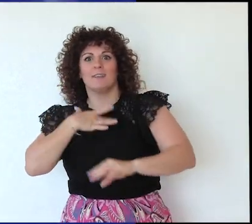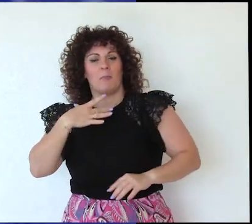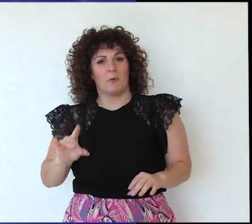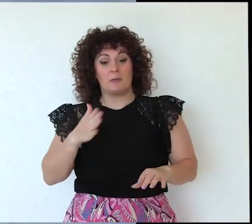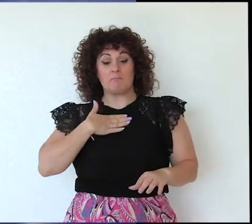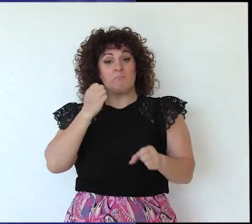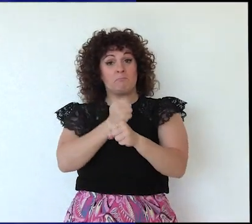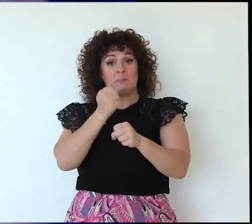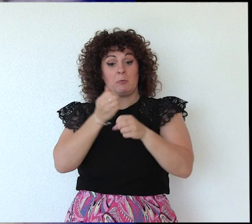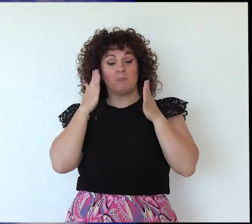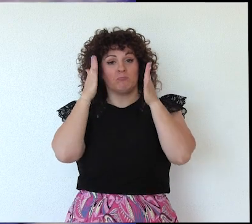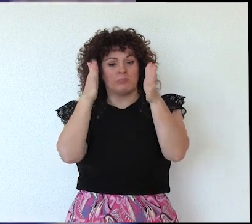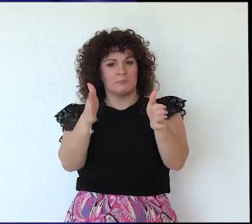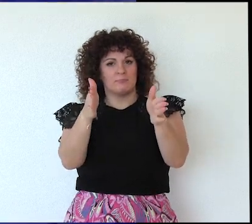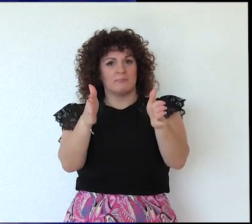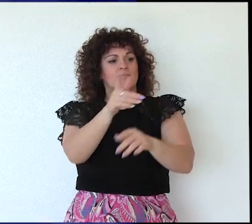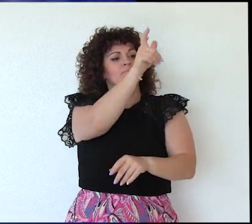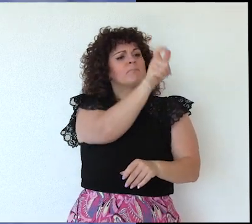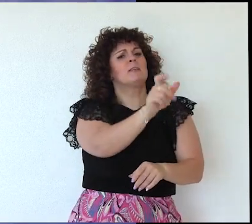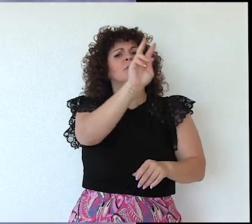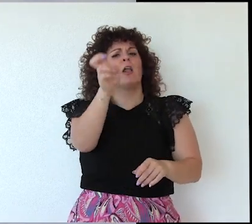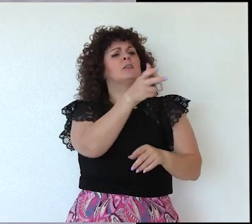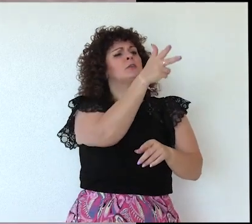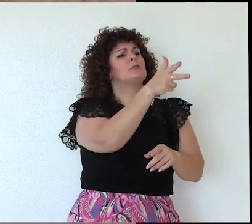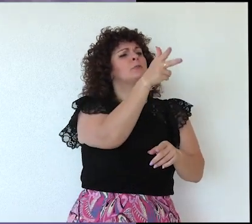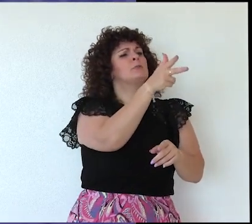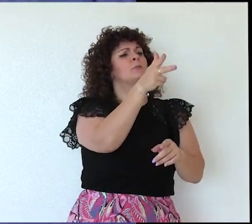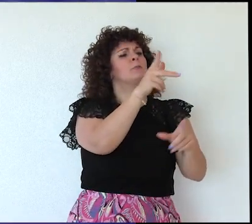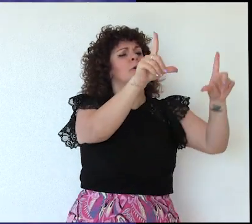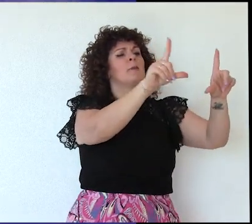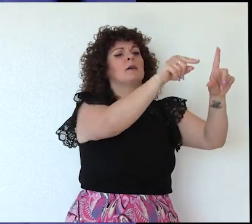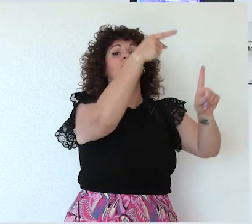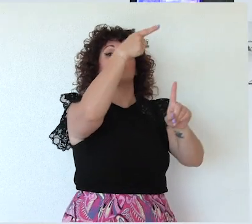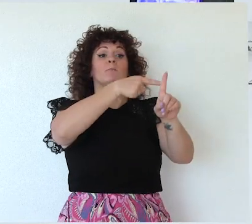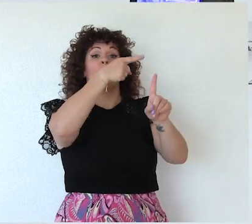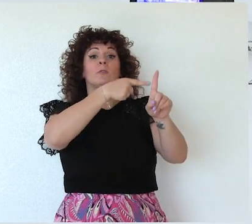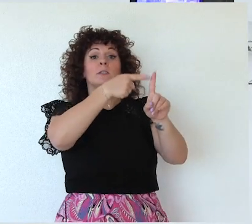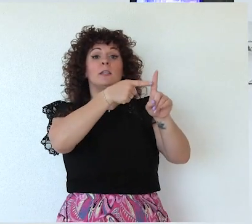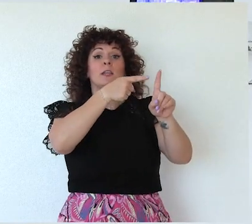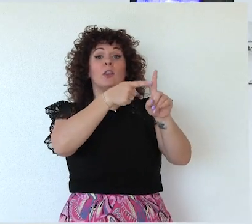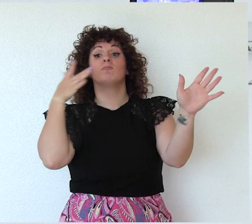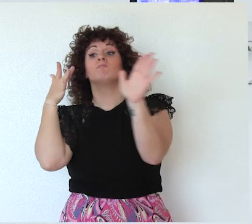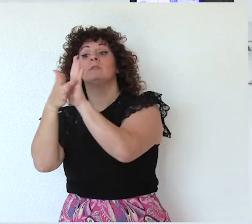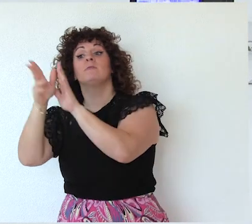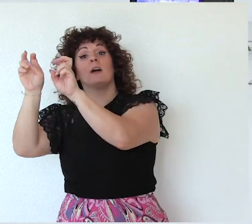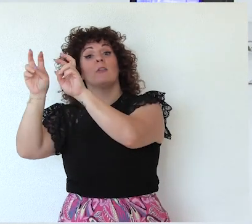por ahí, en utilizar imágenes de otras personas y darles un nuevo significado, o intentar al